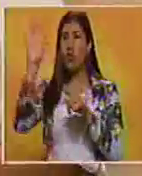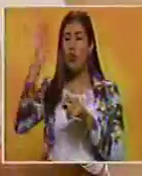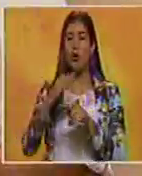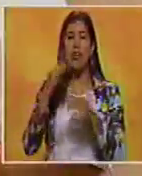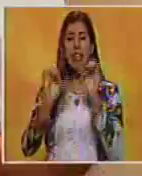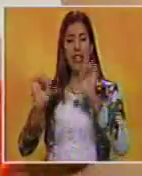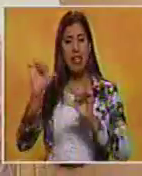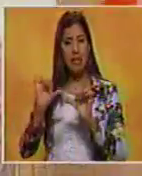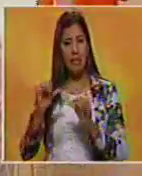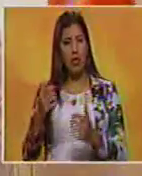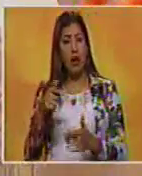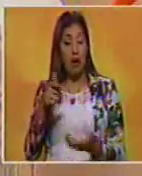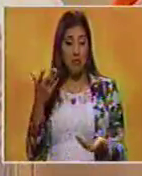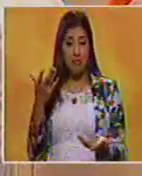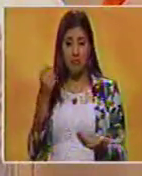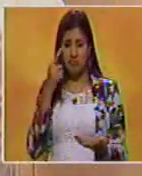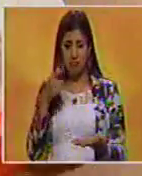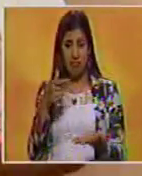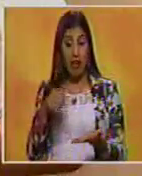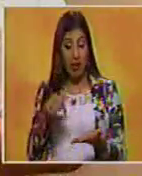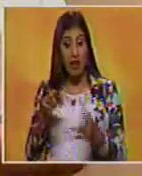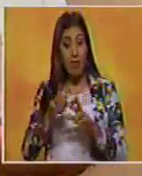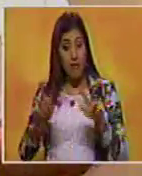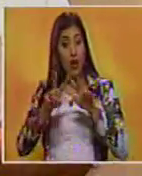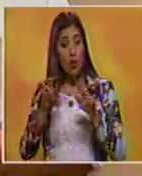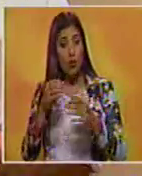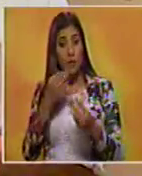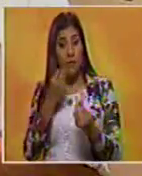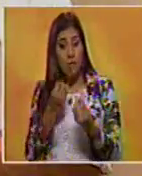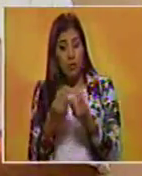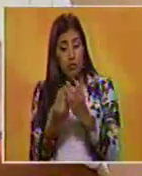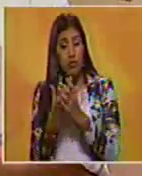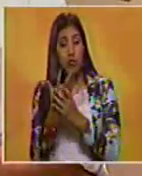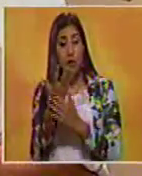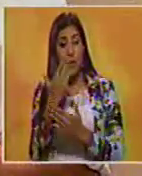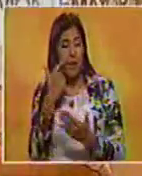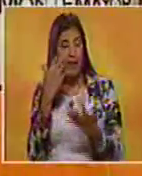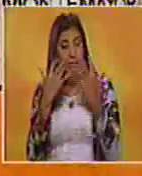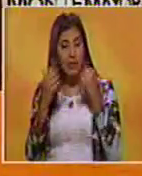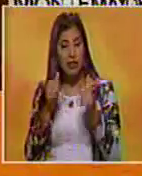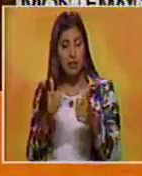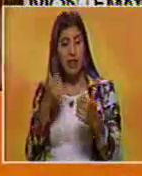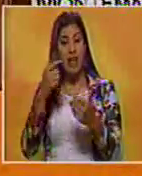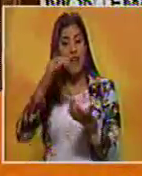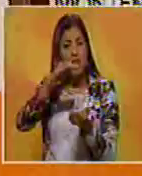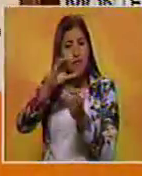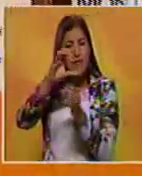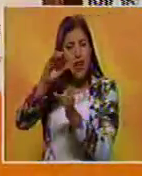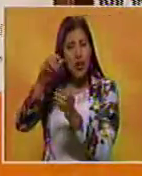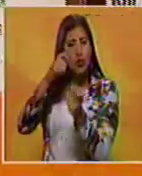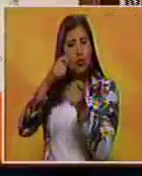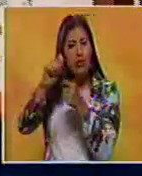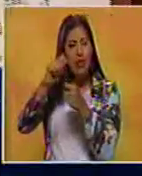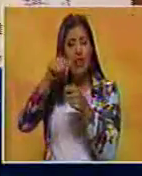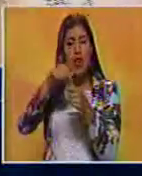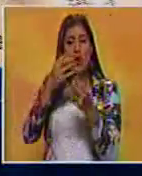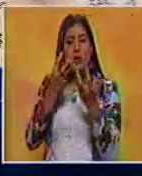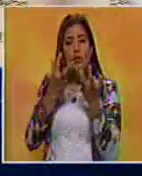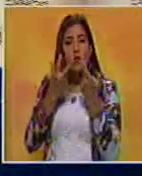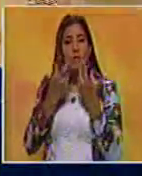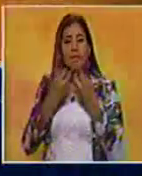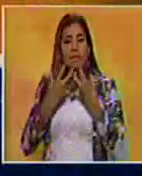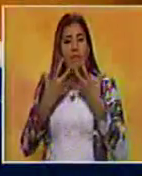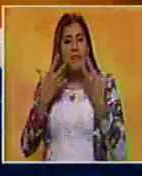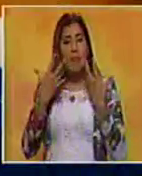químico. Entonces yo, mira, vale, aquí hay un tremendo filón para el cual experimentar. Él vende frascos que comunican y